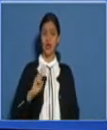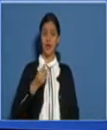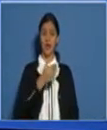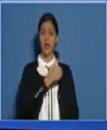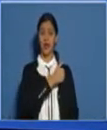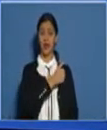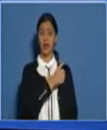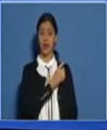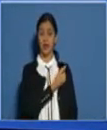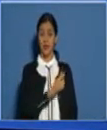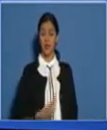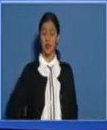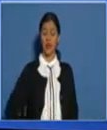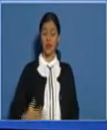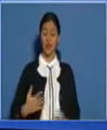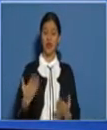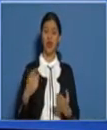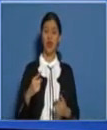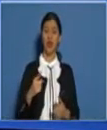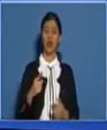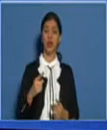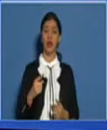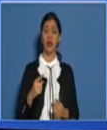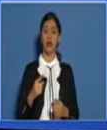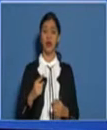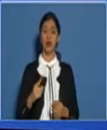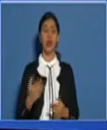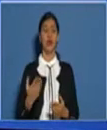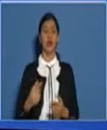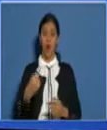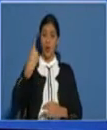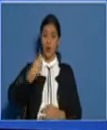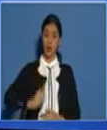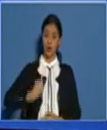vicepresidente, ministro de la Presidencia, en el sentido